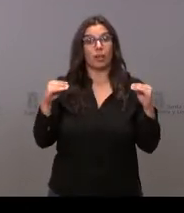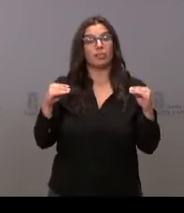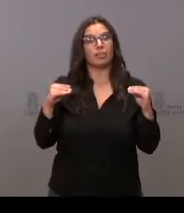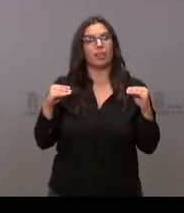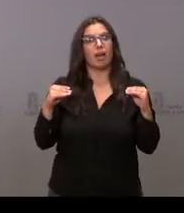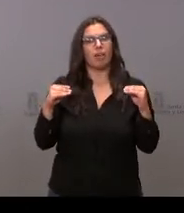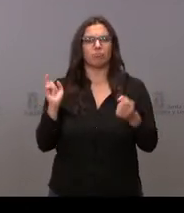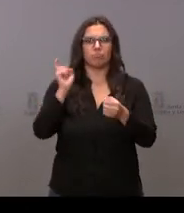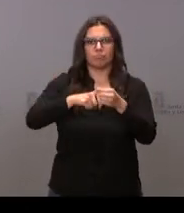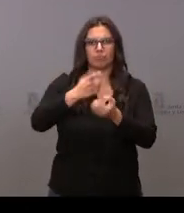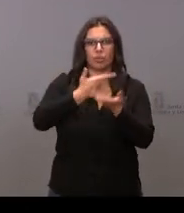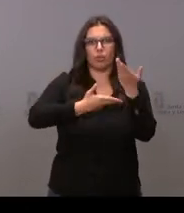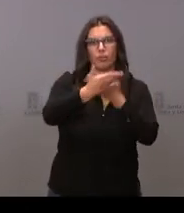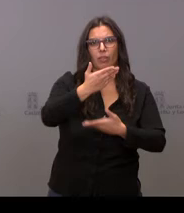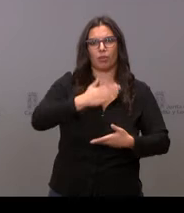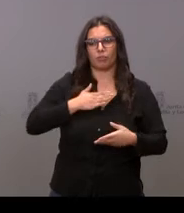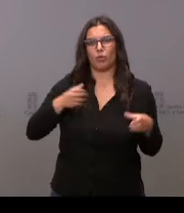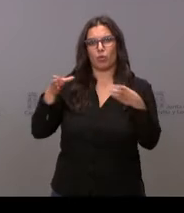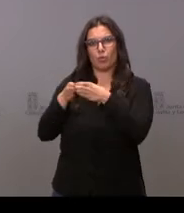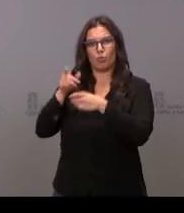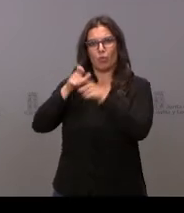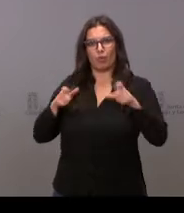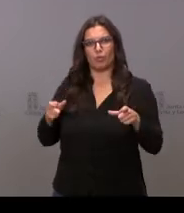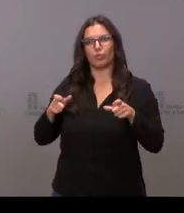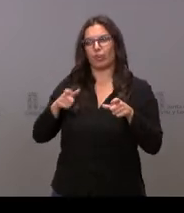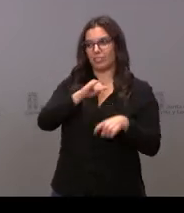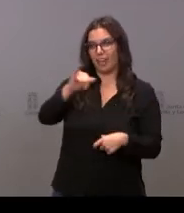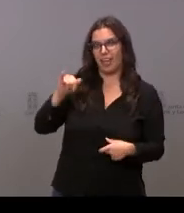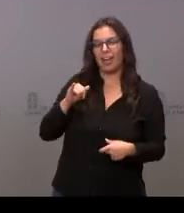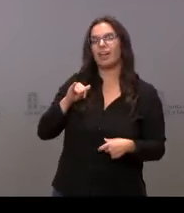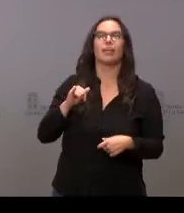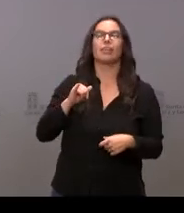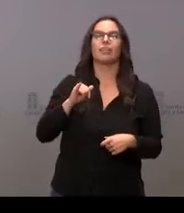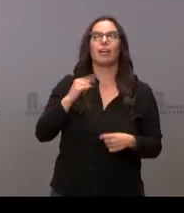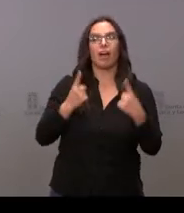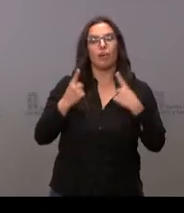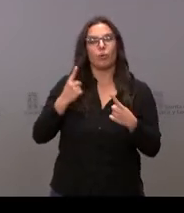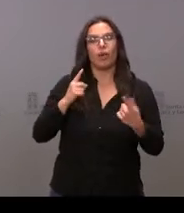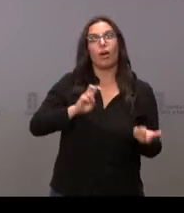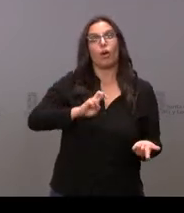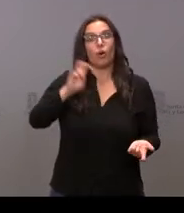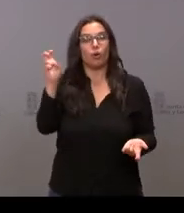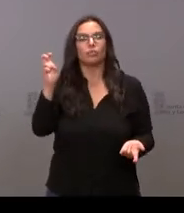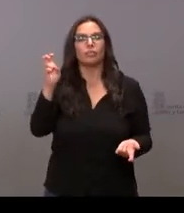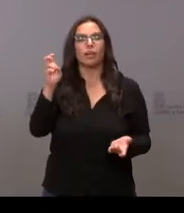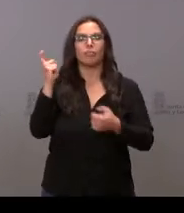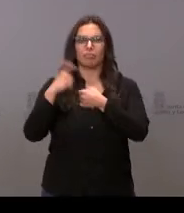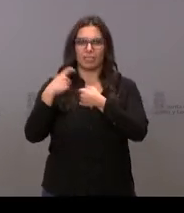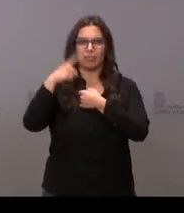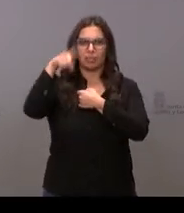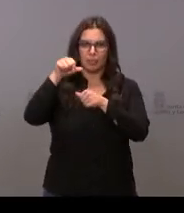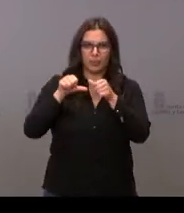colaboración con las capacidades de grupos y de personas que se encuentran aquí y de otras que participarán también